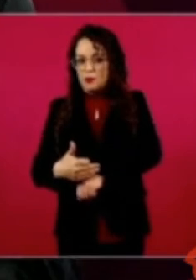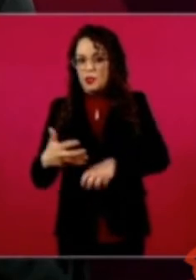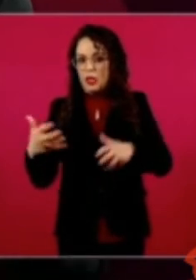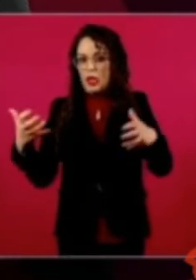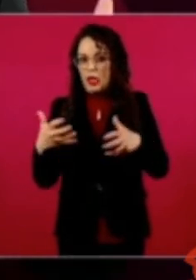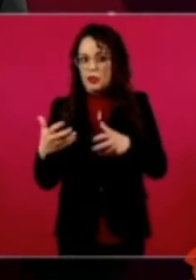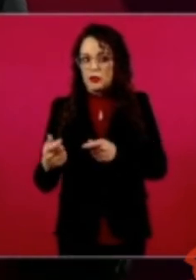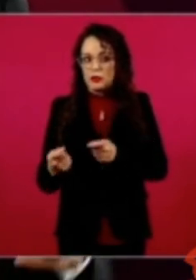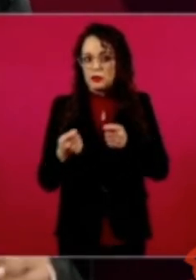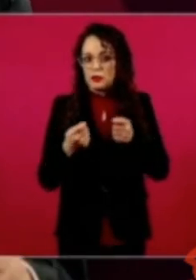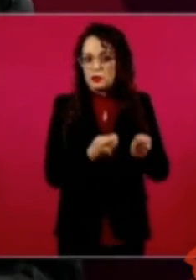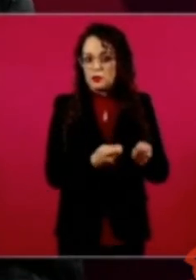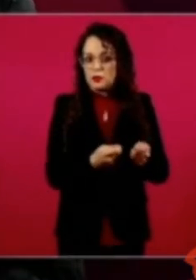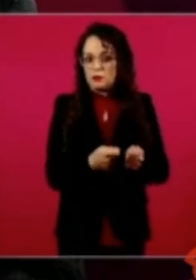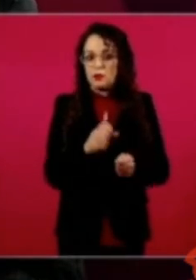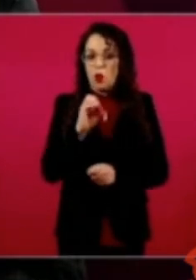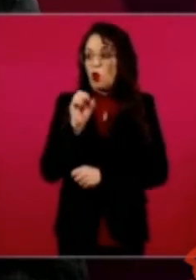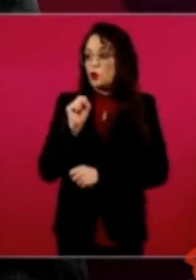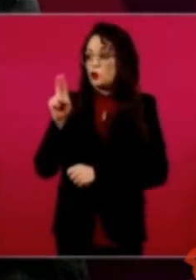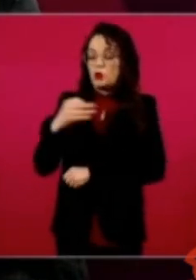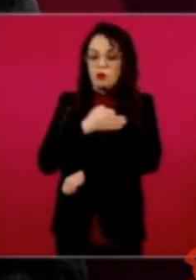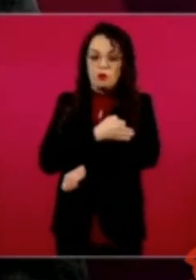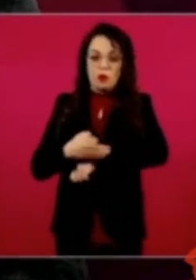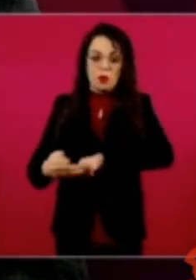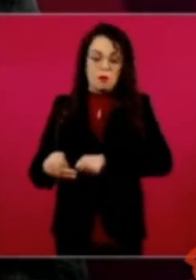lo que estaba entregando, ¿no?